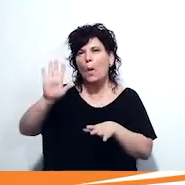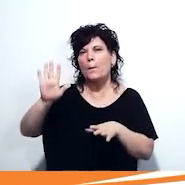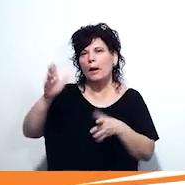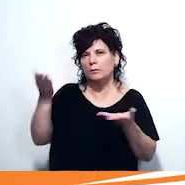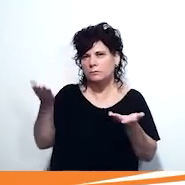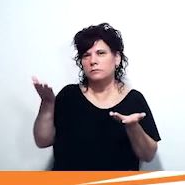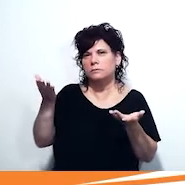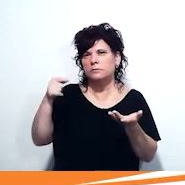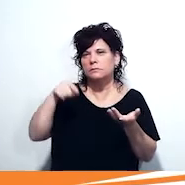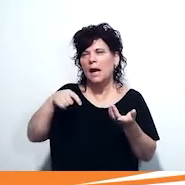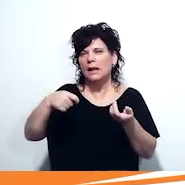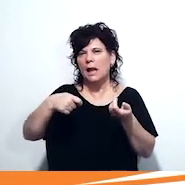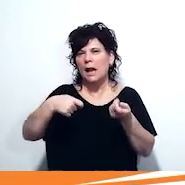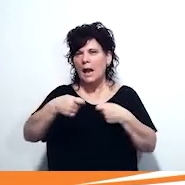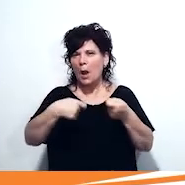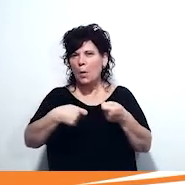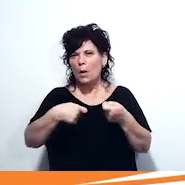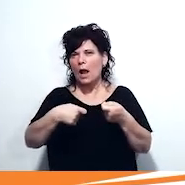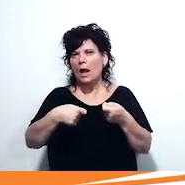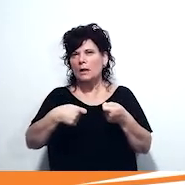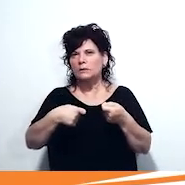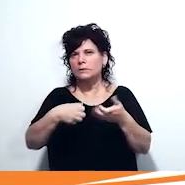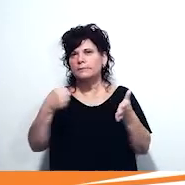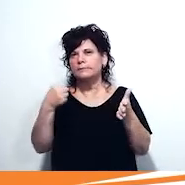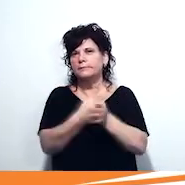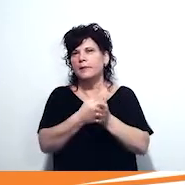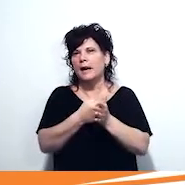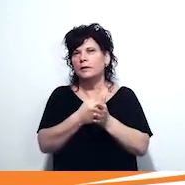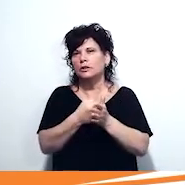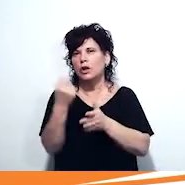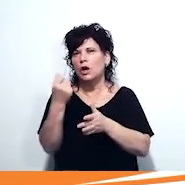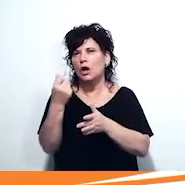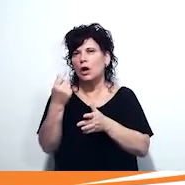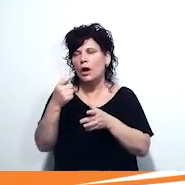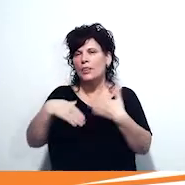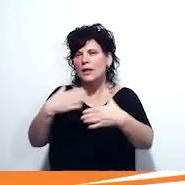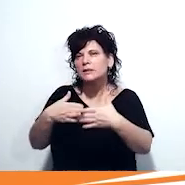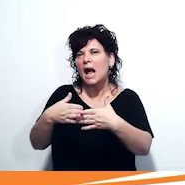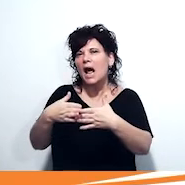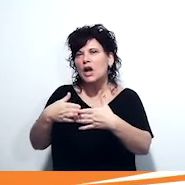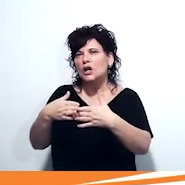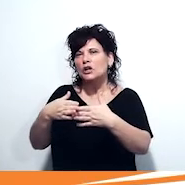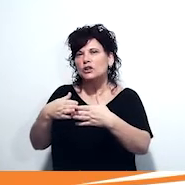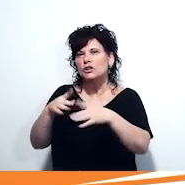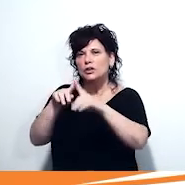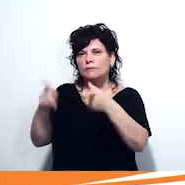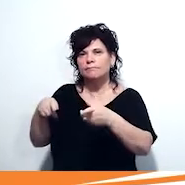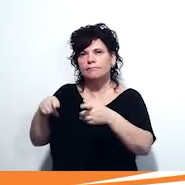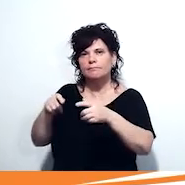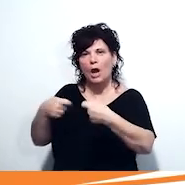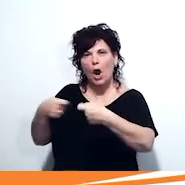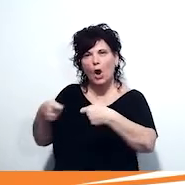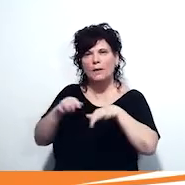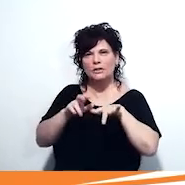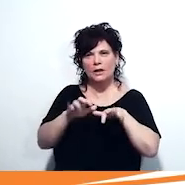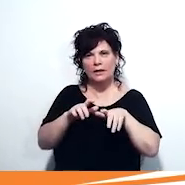estas negociaciones sin duda van a tener repercusiones para el desarrollo del comercio electrónico y para todo el sistema de